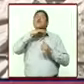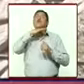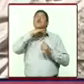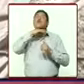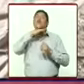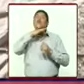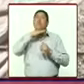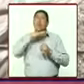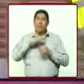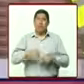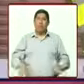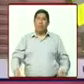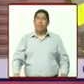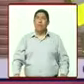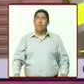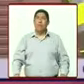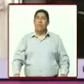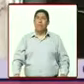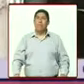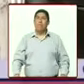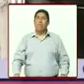Paz.